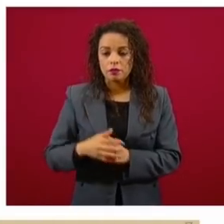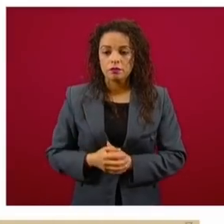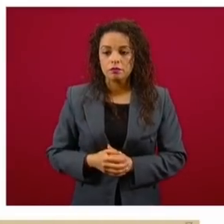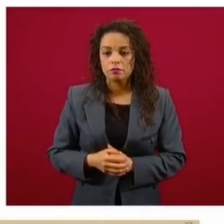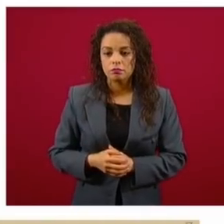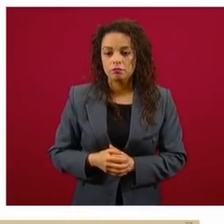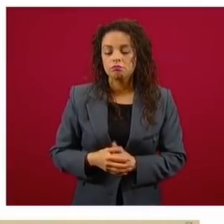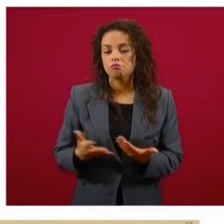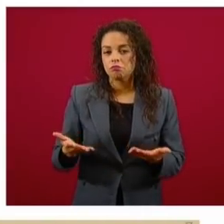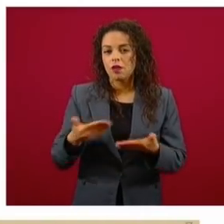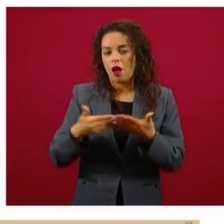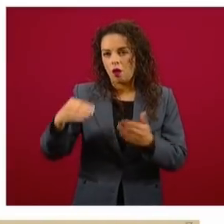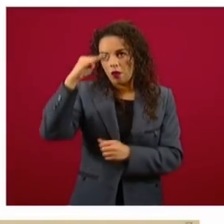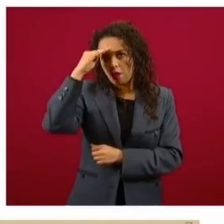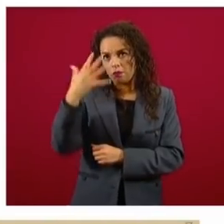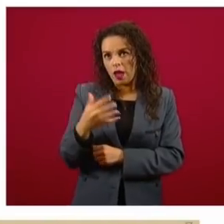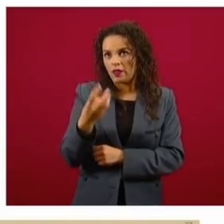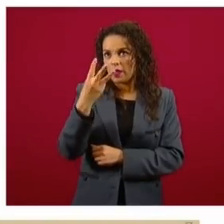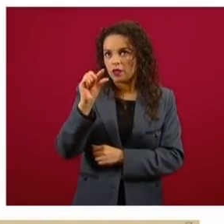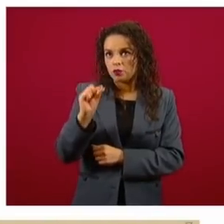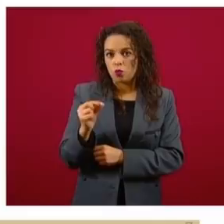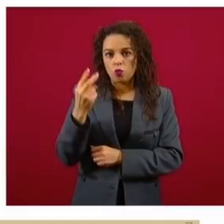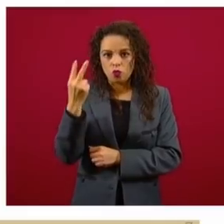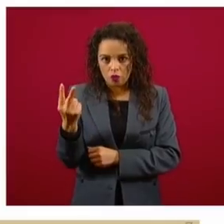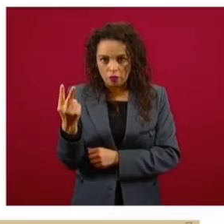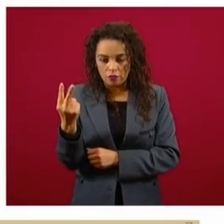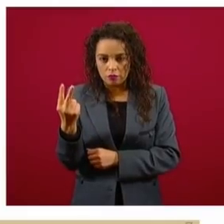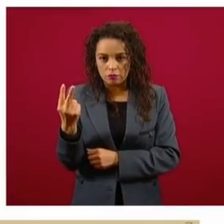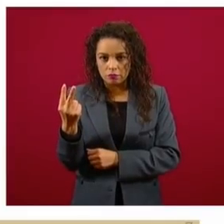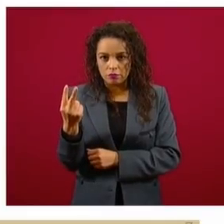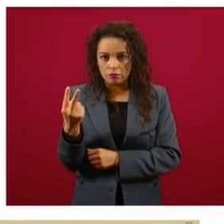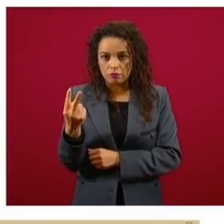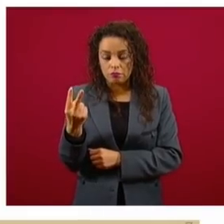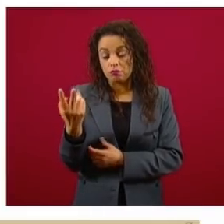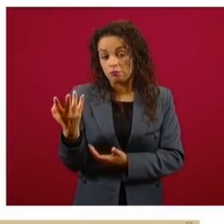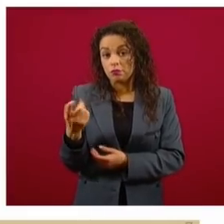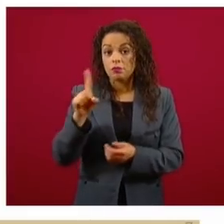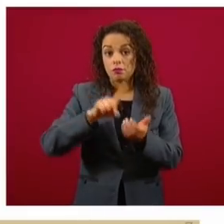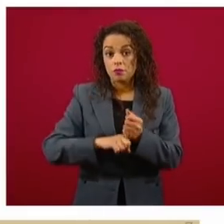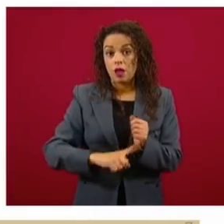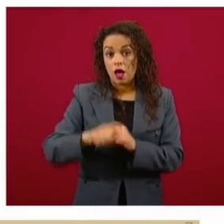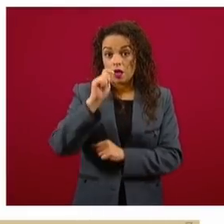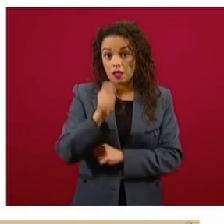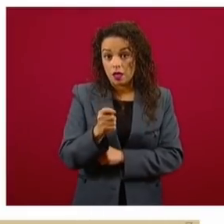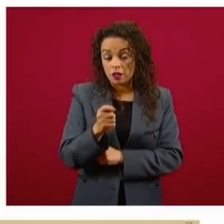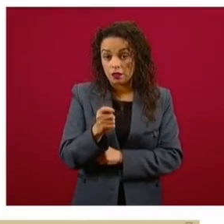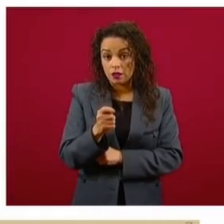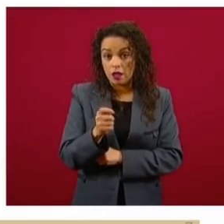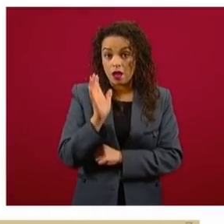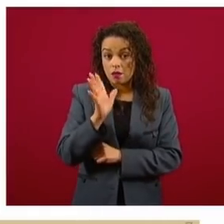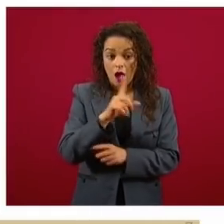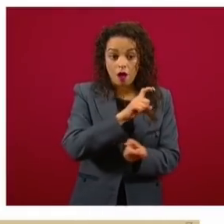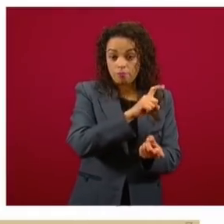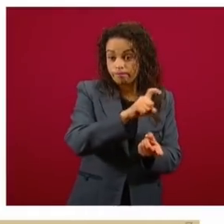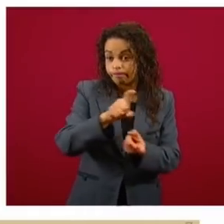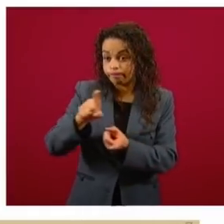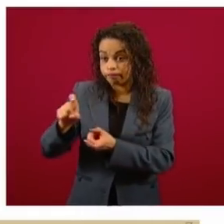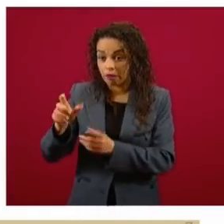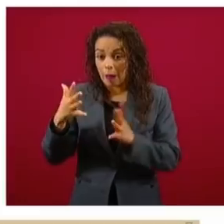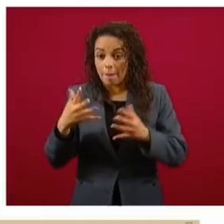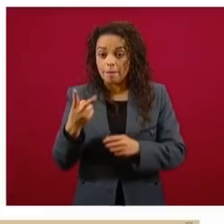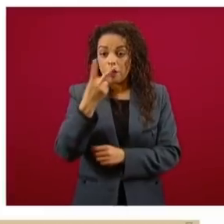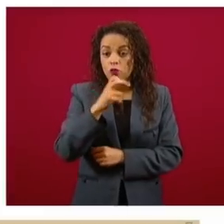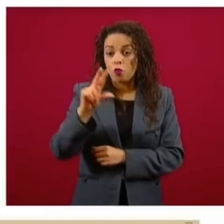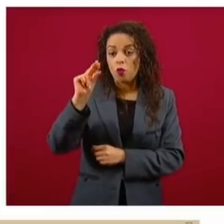recaudar alrededor de 3.2, es decir, el efecto del cierre de la economía tiene un impacto de alrededor de